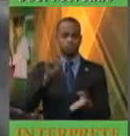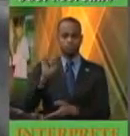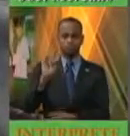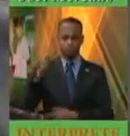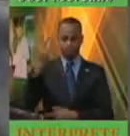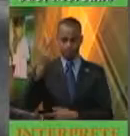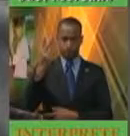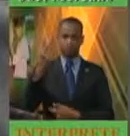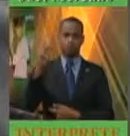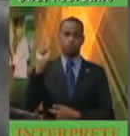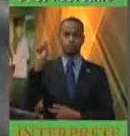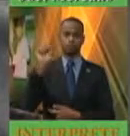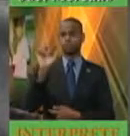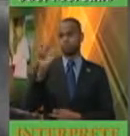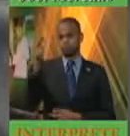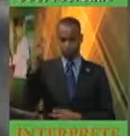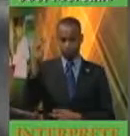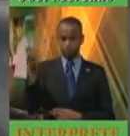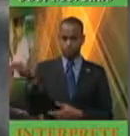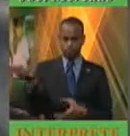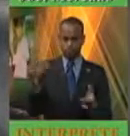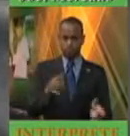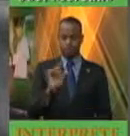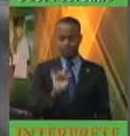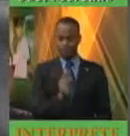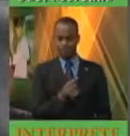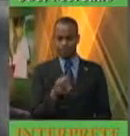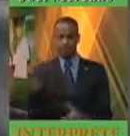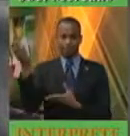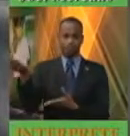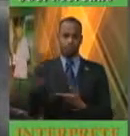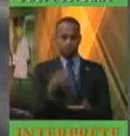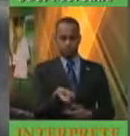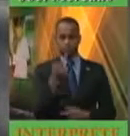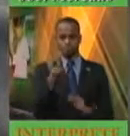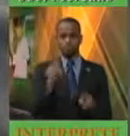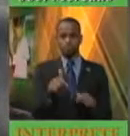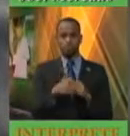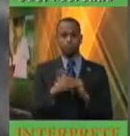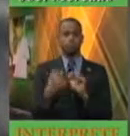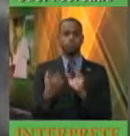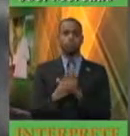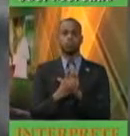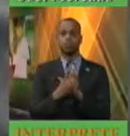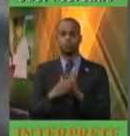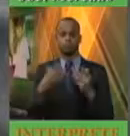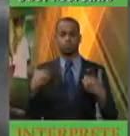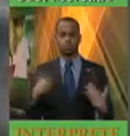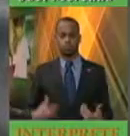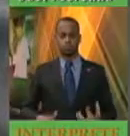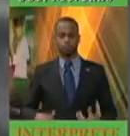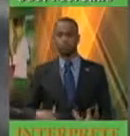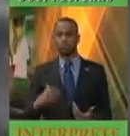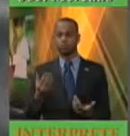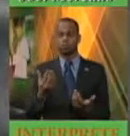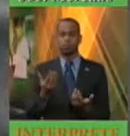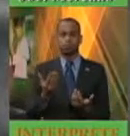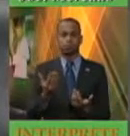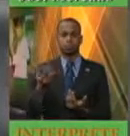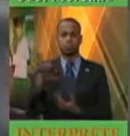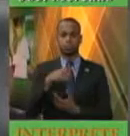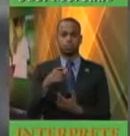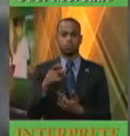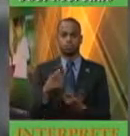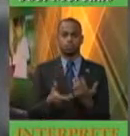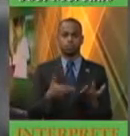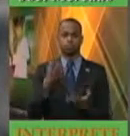segunda planta o tercera planta a la primera, cuando una persona con una discapacidad física motora no